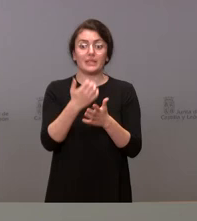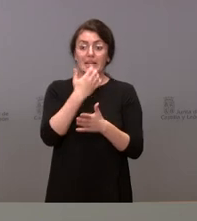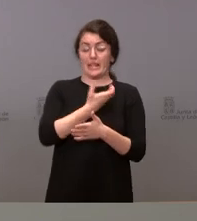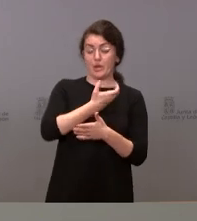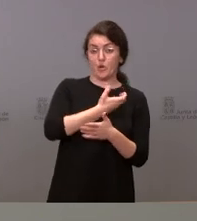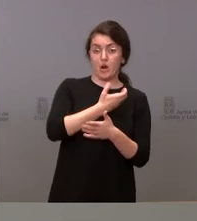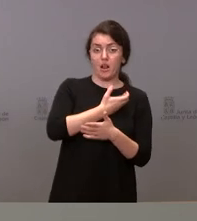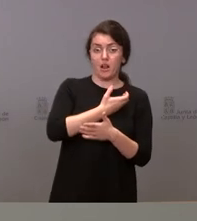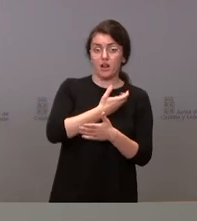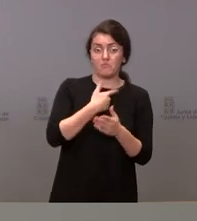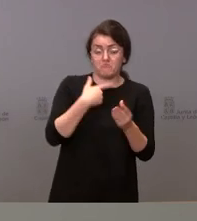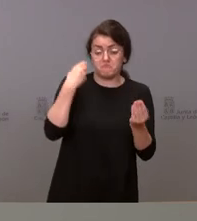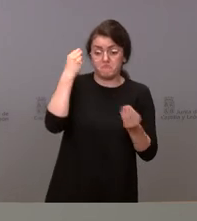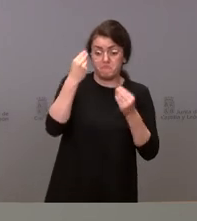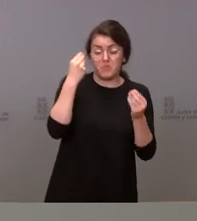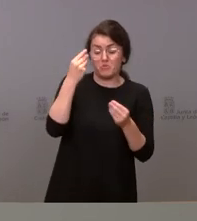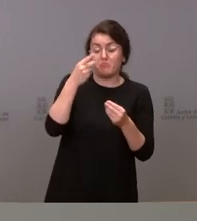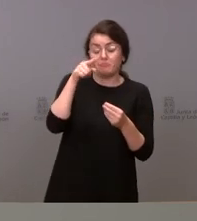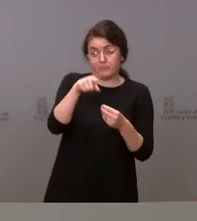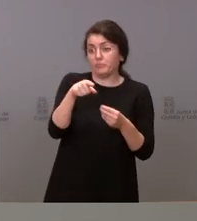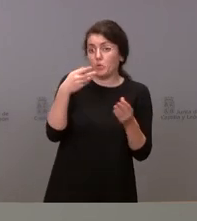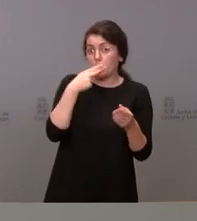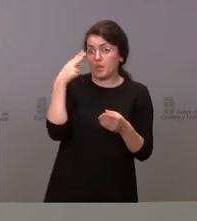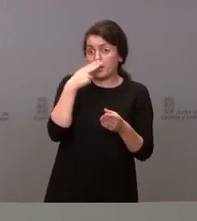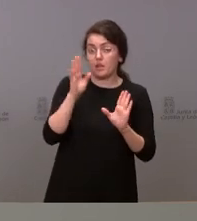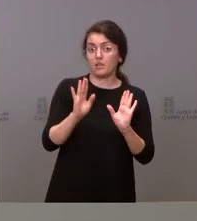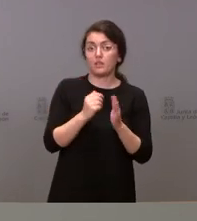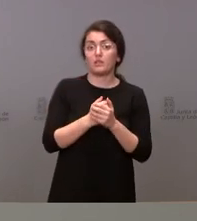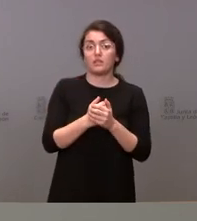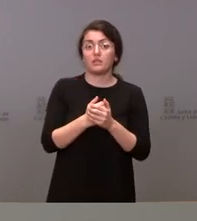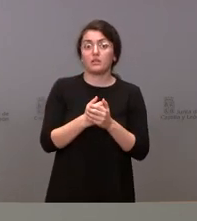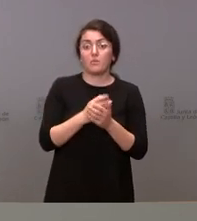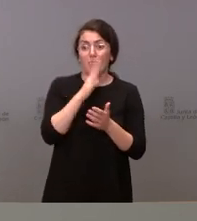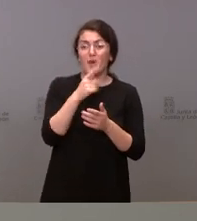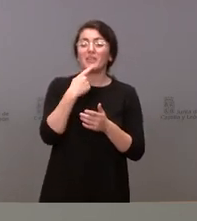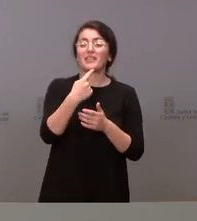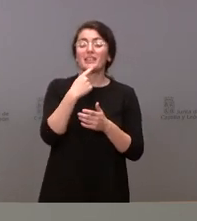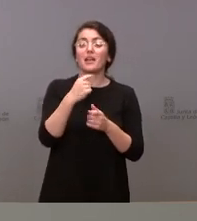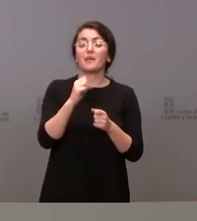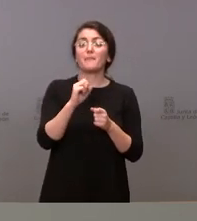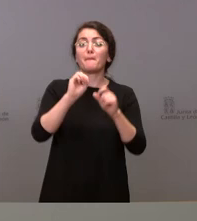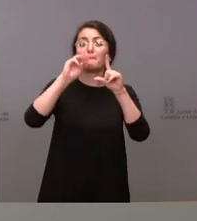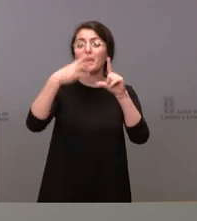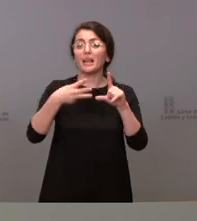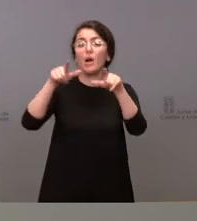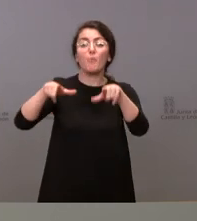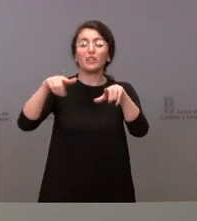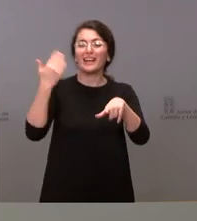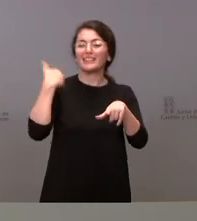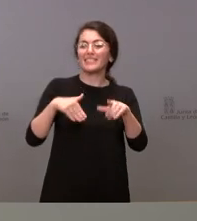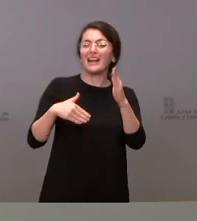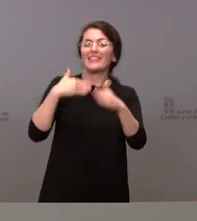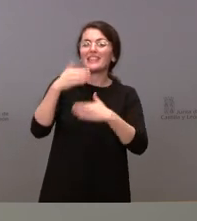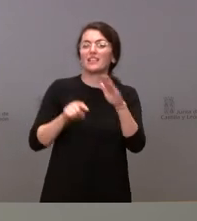lo que deduzco que a usted le interesa, ya que habla de un portal que está en desarrollo y que obviamente aplica o está